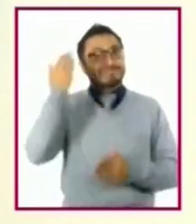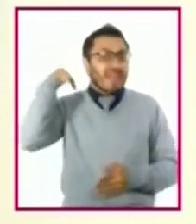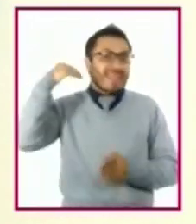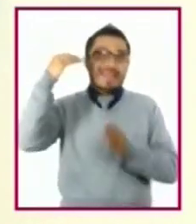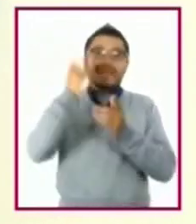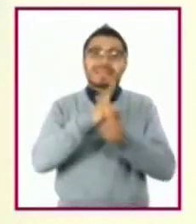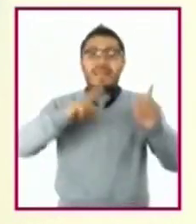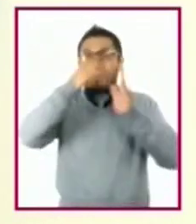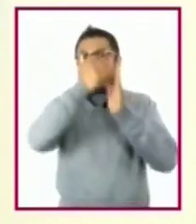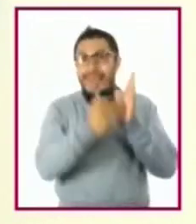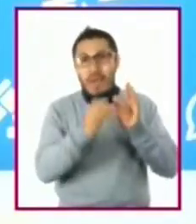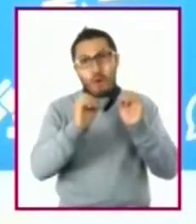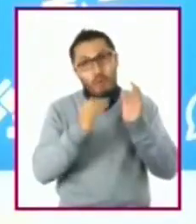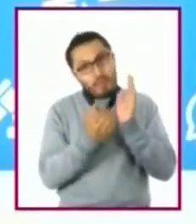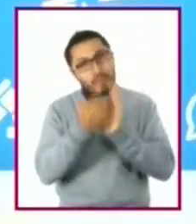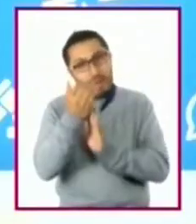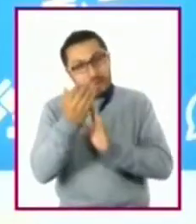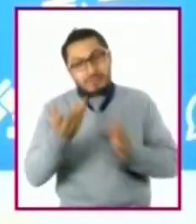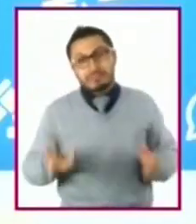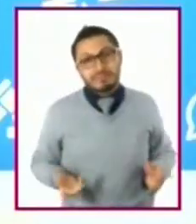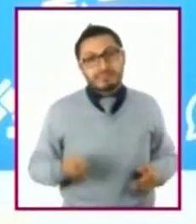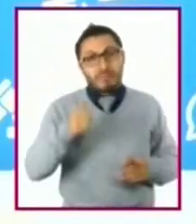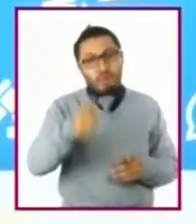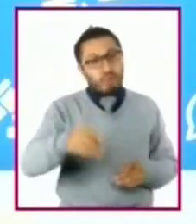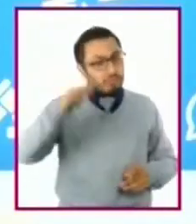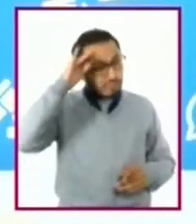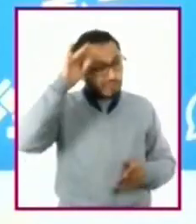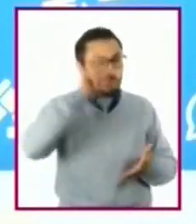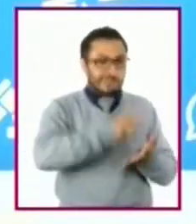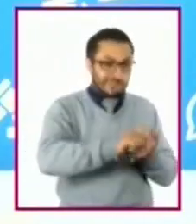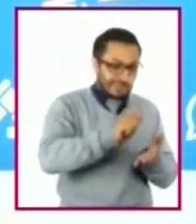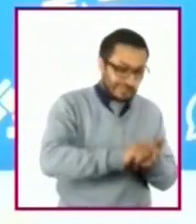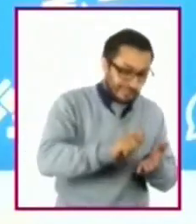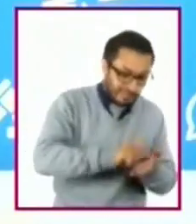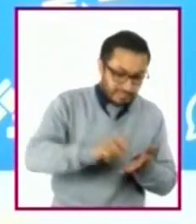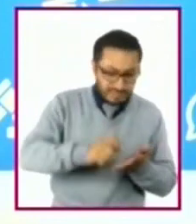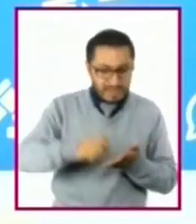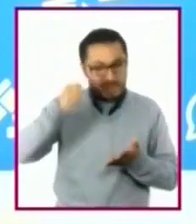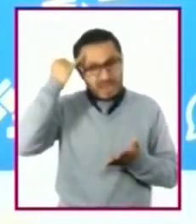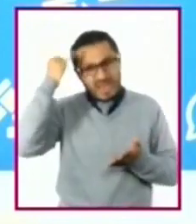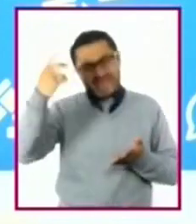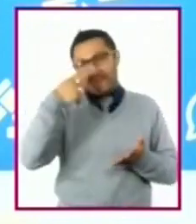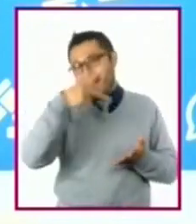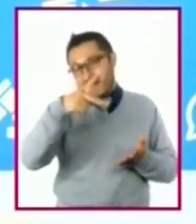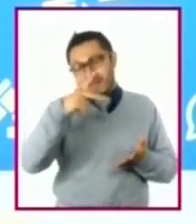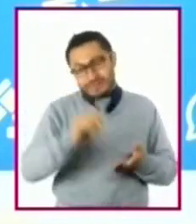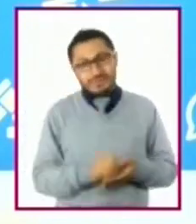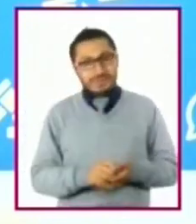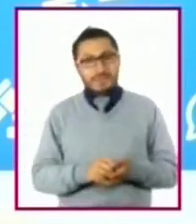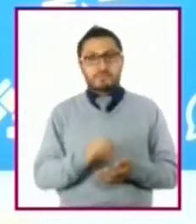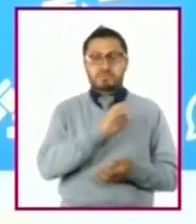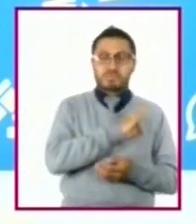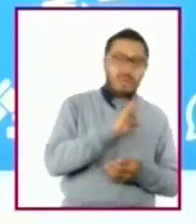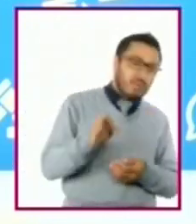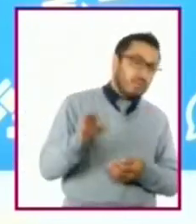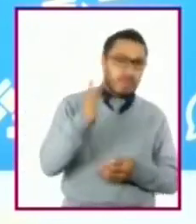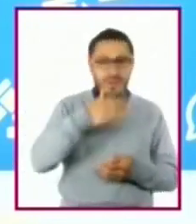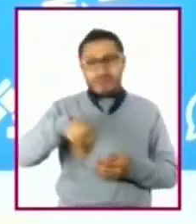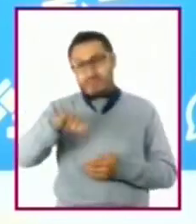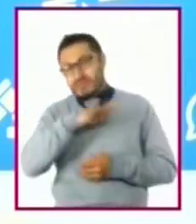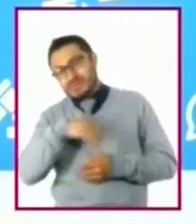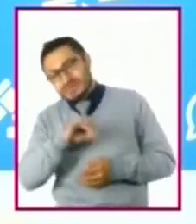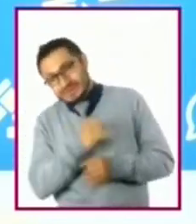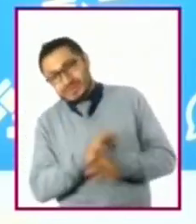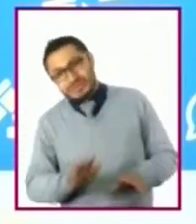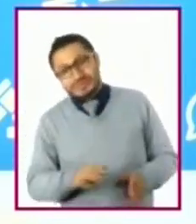libertad o más libertad? Anota tus reflexiones mediante ideas principales. Las puedes complementar al finalizar esta